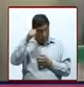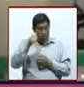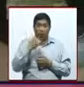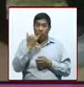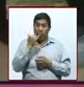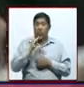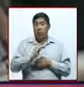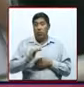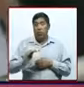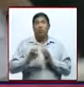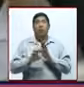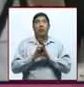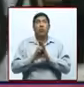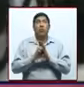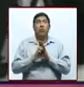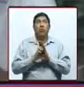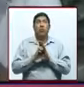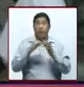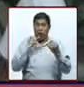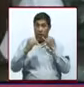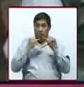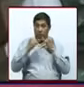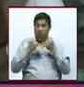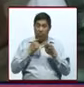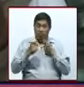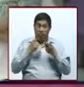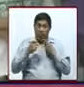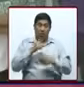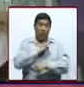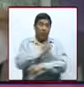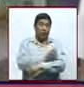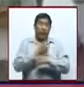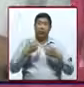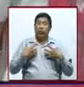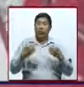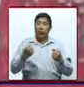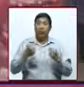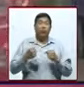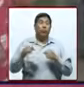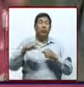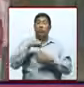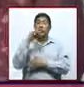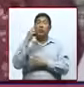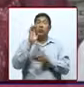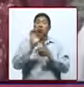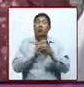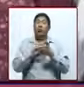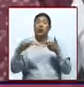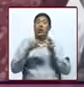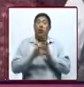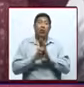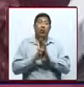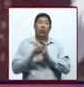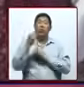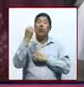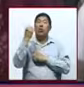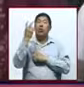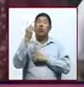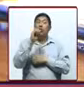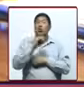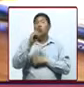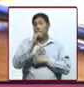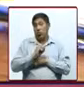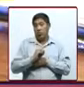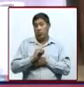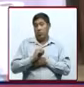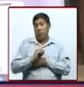los niños. Sí. Por ejemplo, entre los datos que han estado manejando las autoridades en salud, Miriam, a nivel nacional, en Chuquisaca, por ejemplo, 12% de